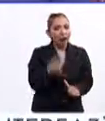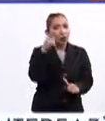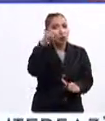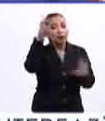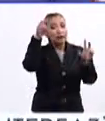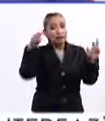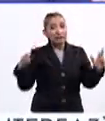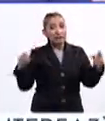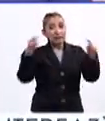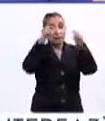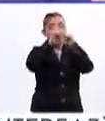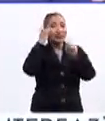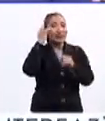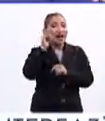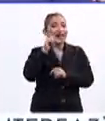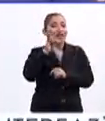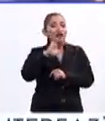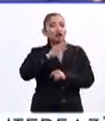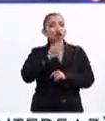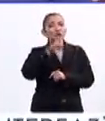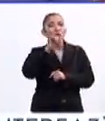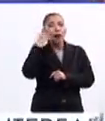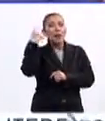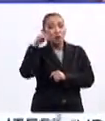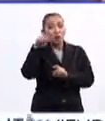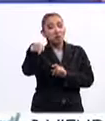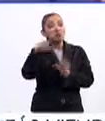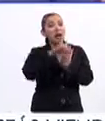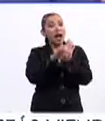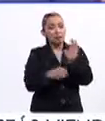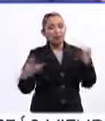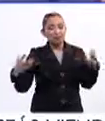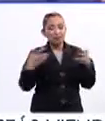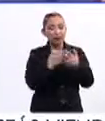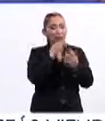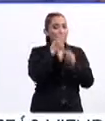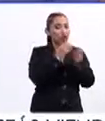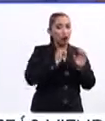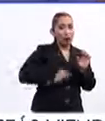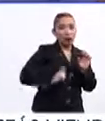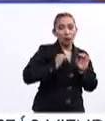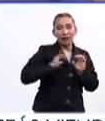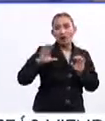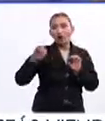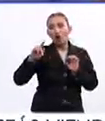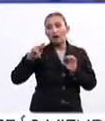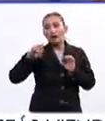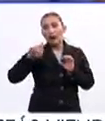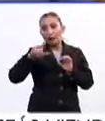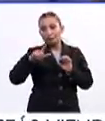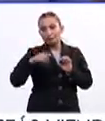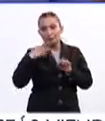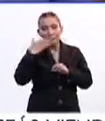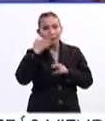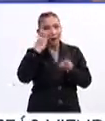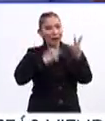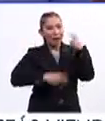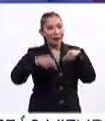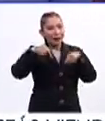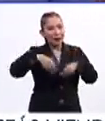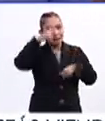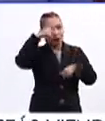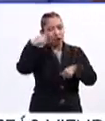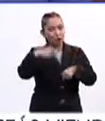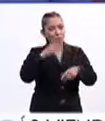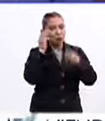un templo de San Andrés Cholula en Puebla es el perfecto ejemplo de la mezcla del mundo prehispánico y colonial. Bienvenidos a